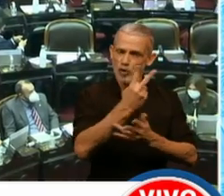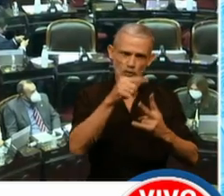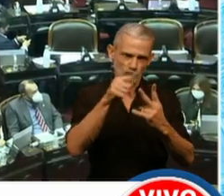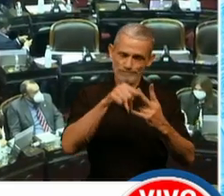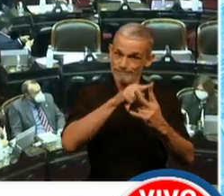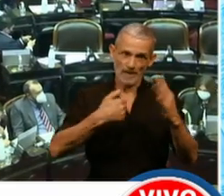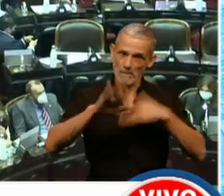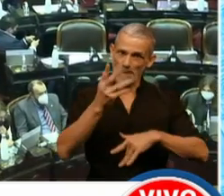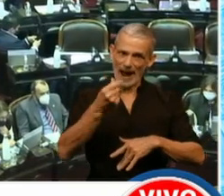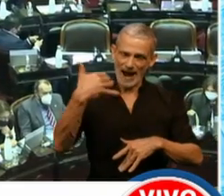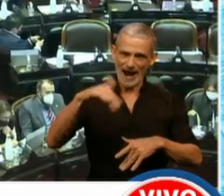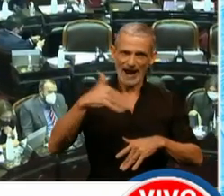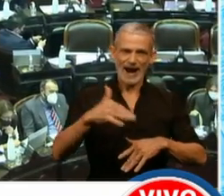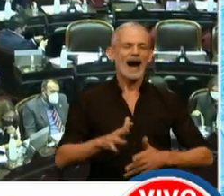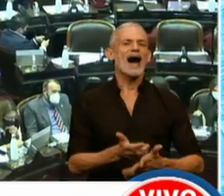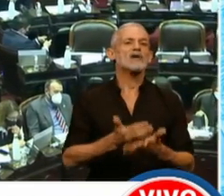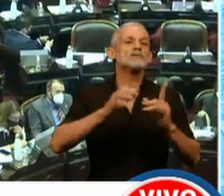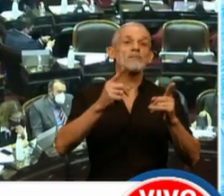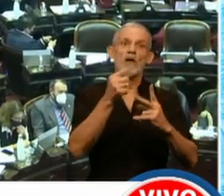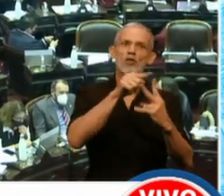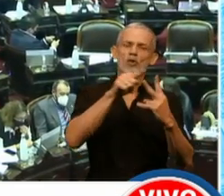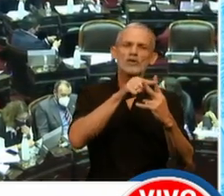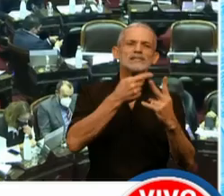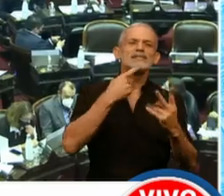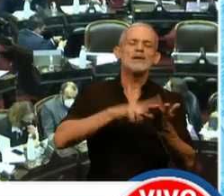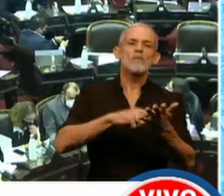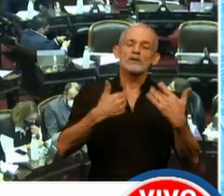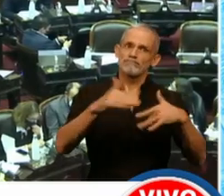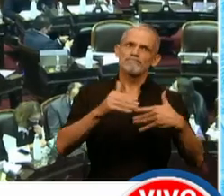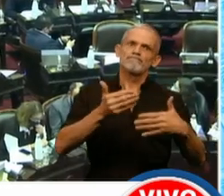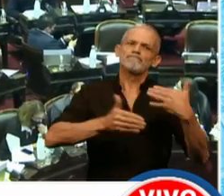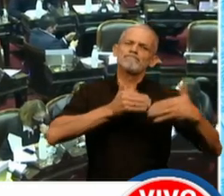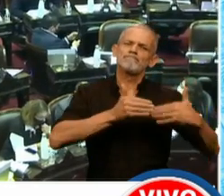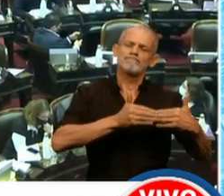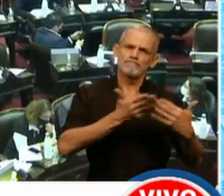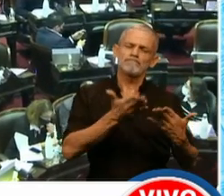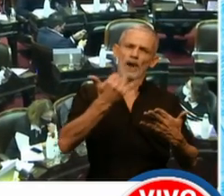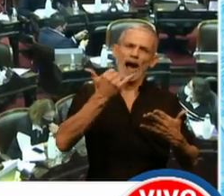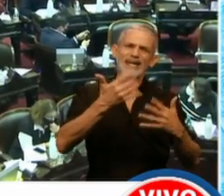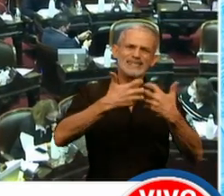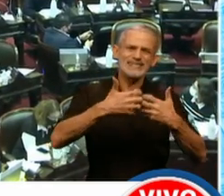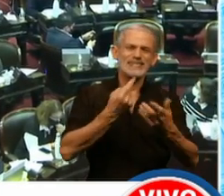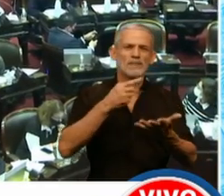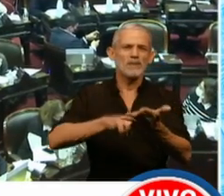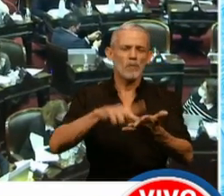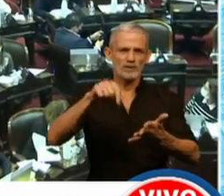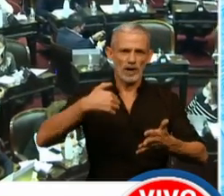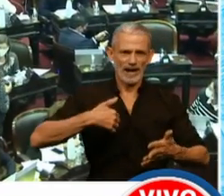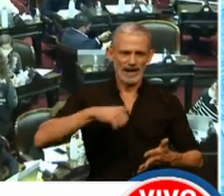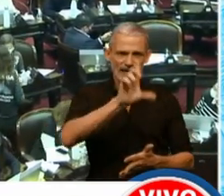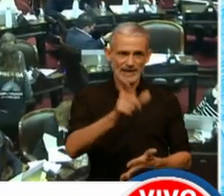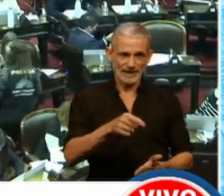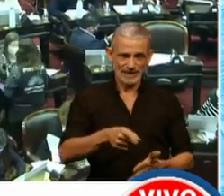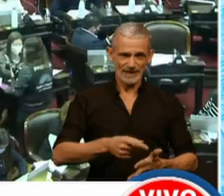los más gravosos y tal vez los de los impuestos más regresivos de los que tiene el sistema tributario de la